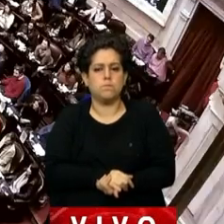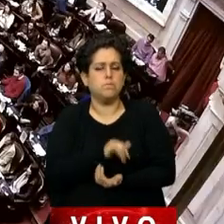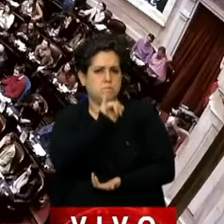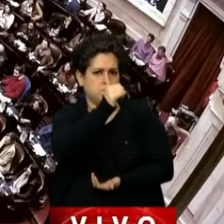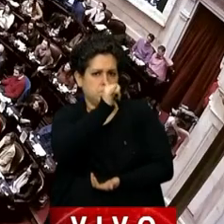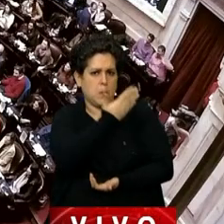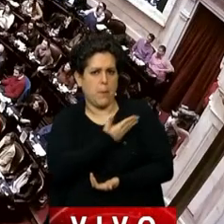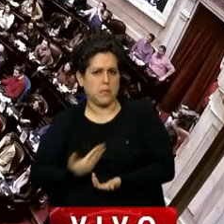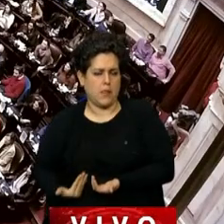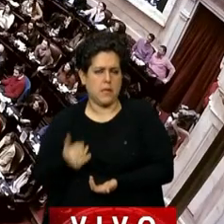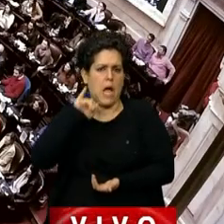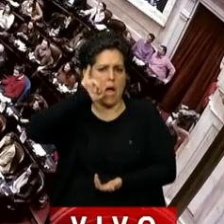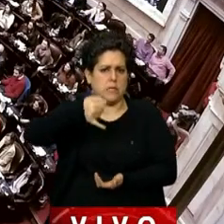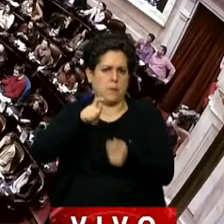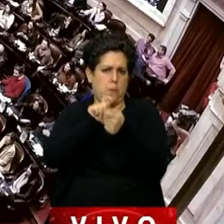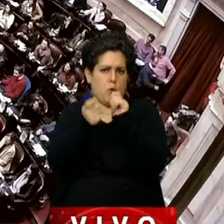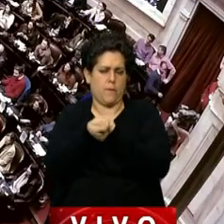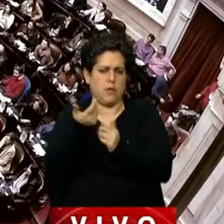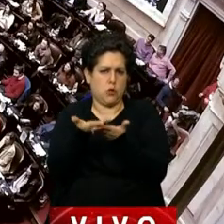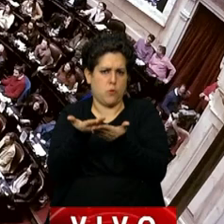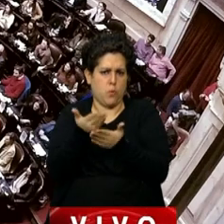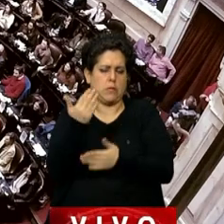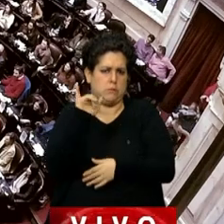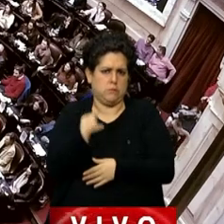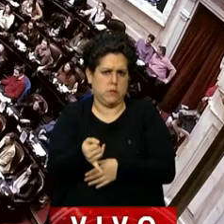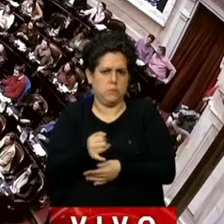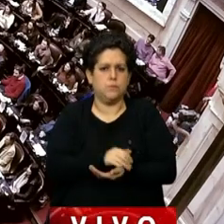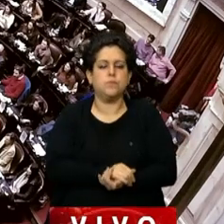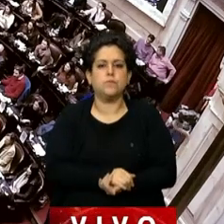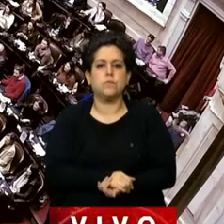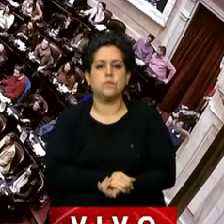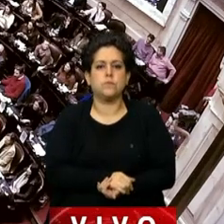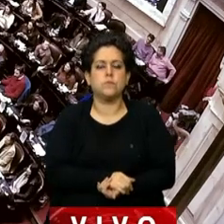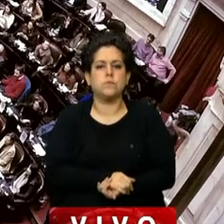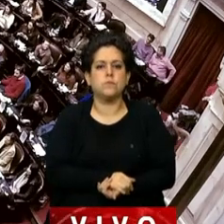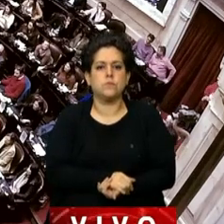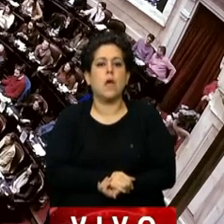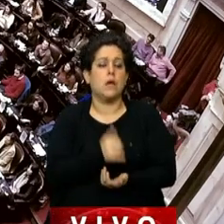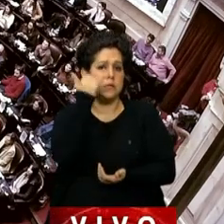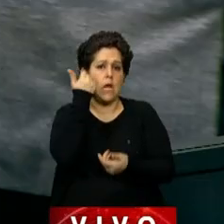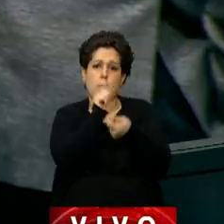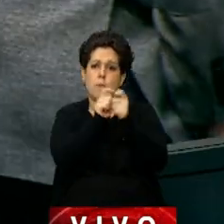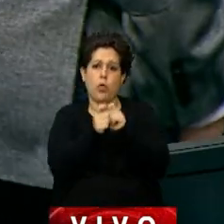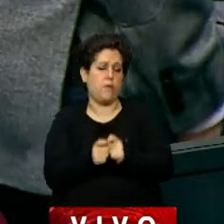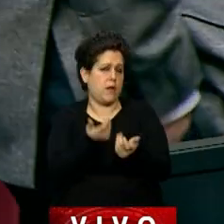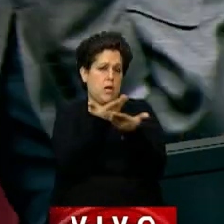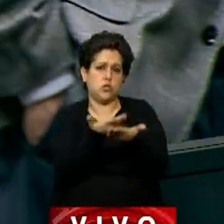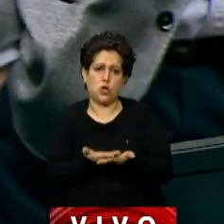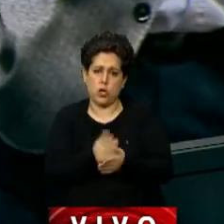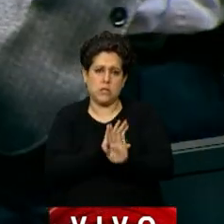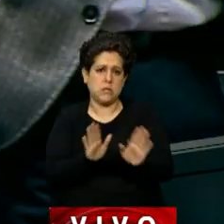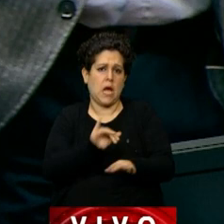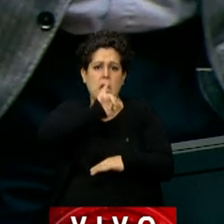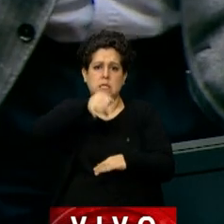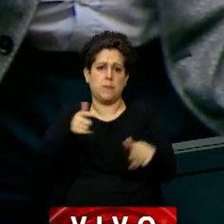Sí, señor presidente, aceptamos la propuesta del diputado Bowid. Con las modificaciones introducidas y aceptadas